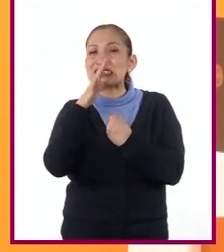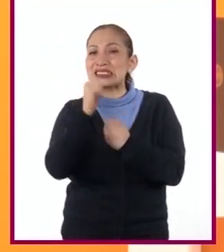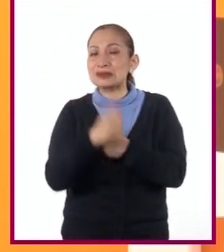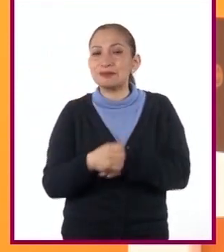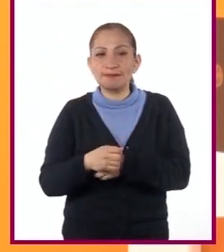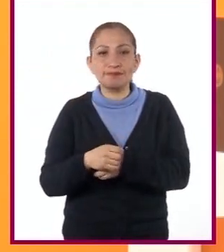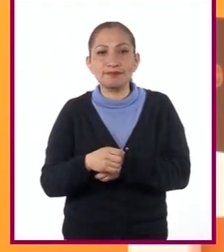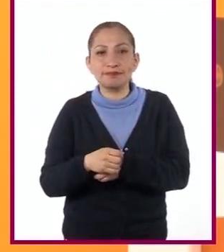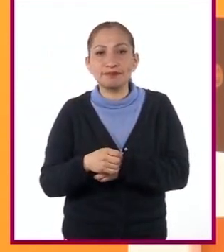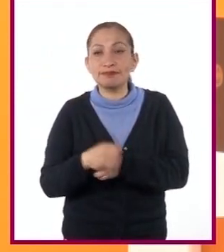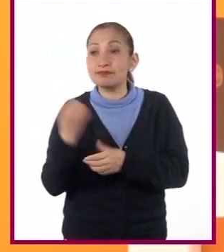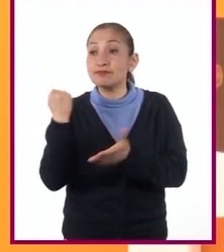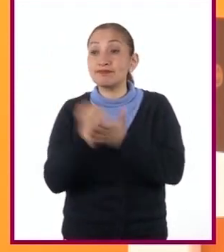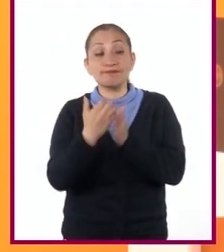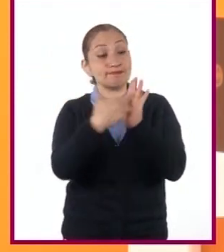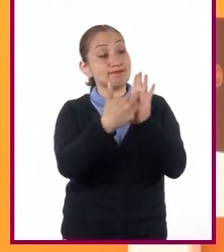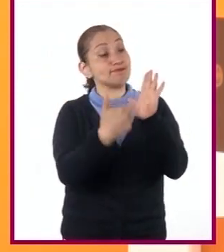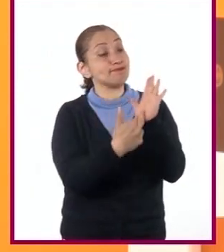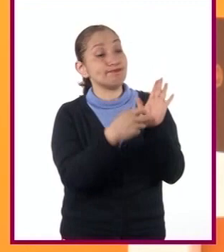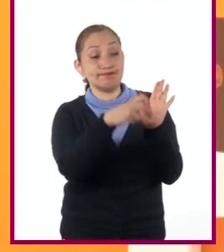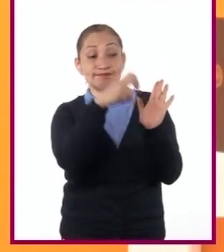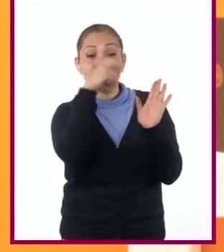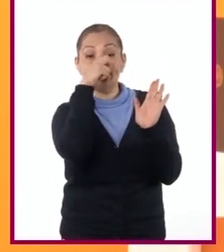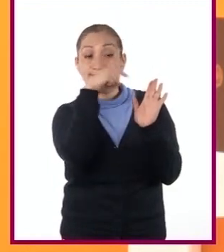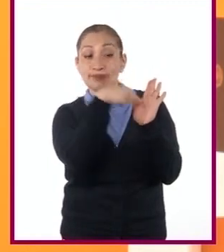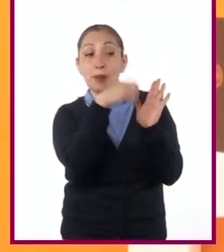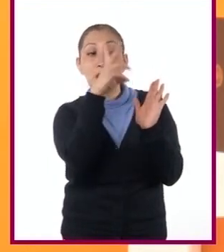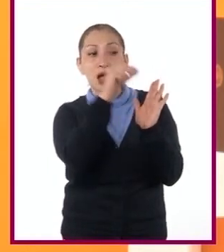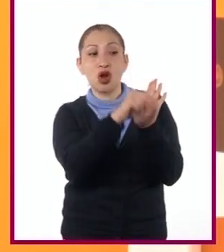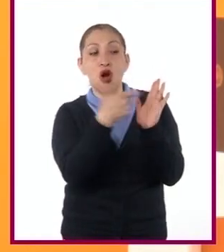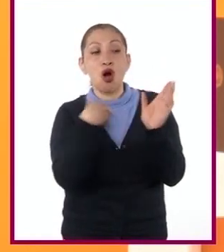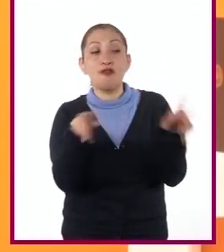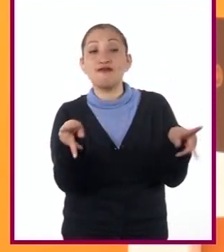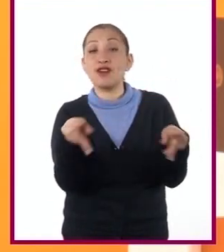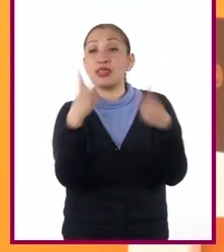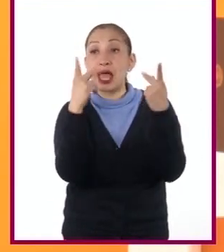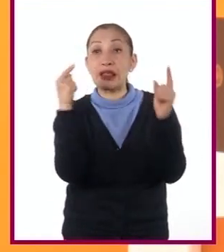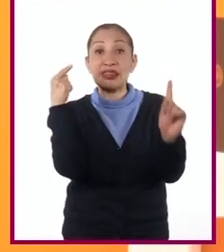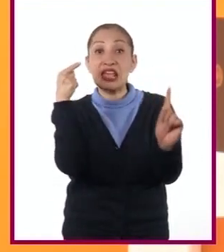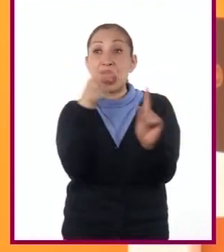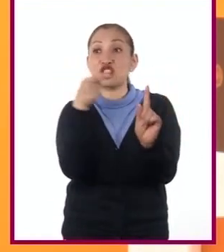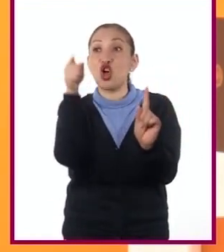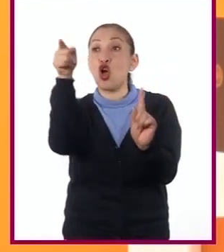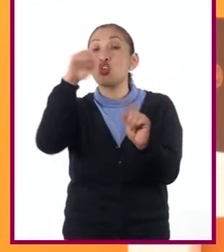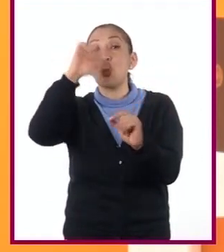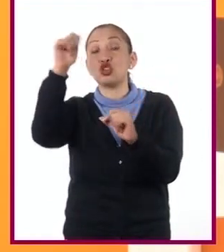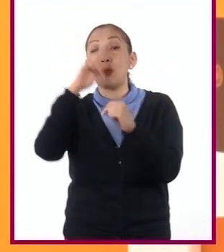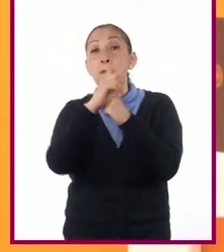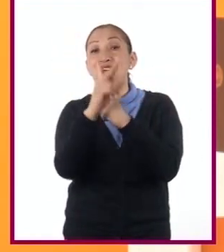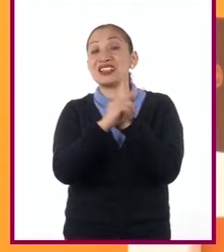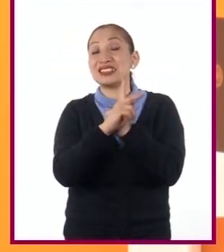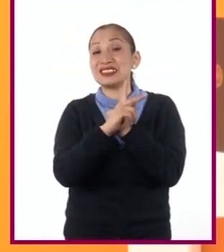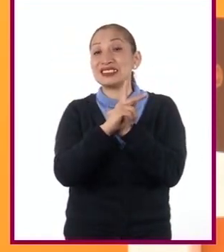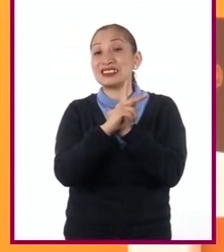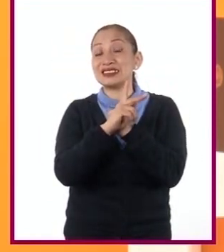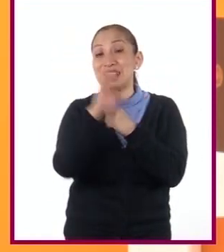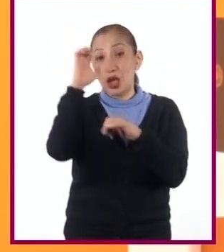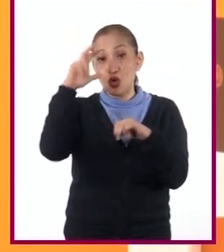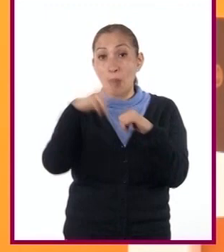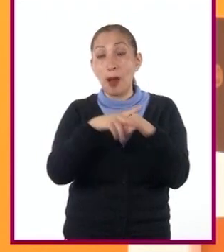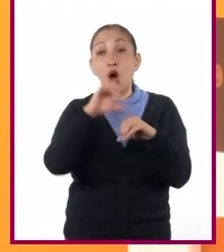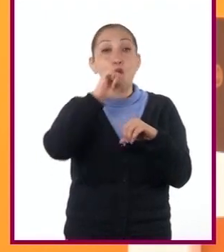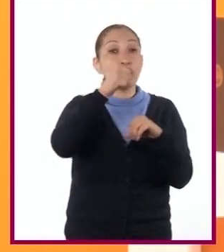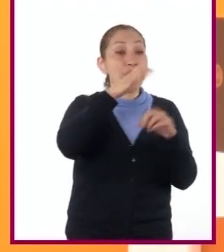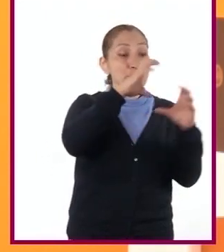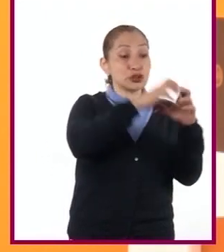económicamente, con la imposición de reglas duras para no comerciar directamente con naciones europeas e incluso con